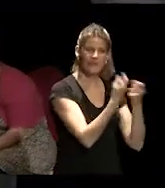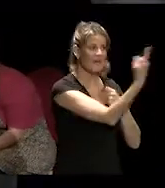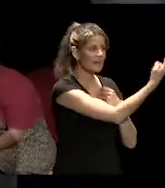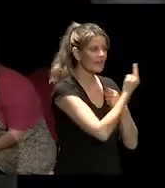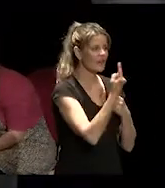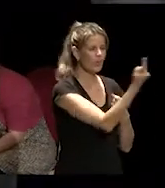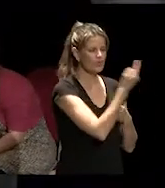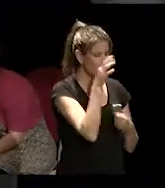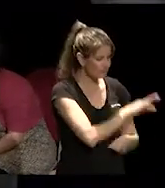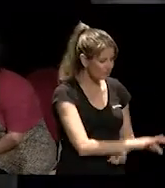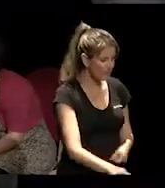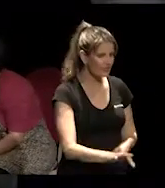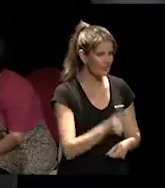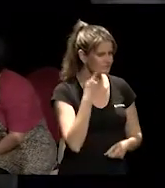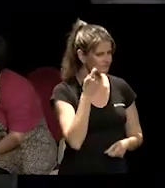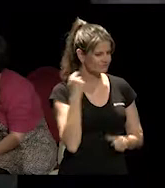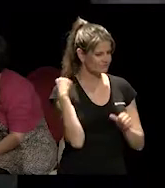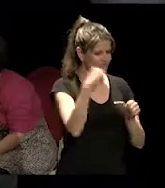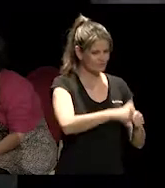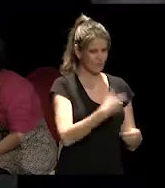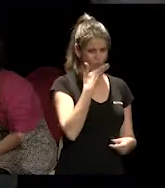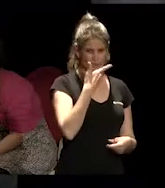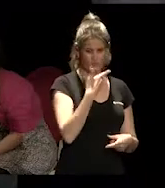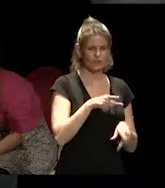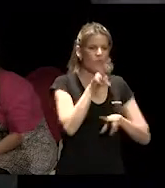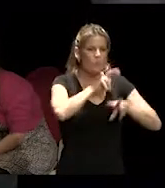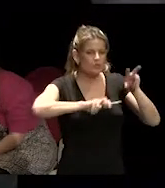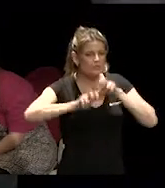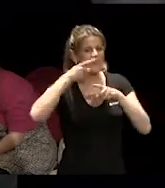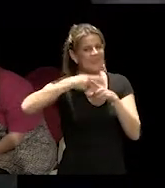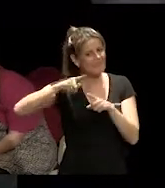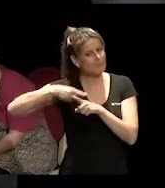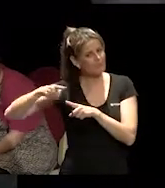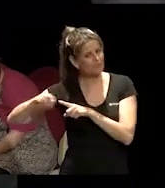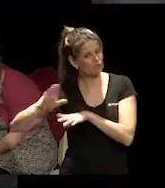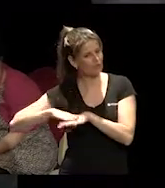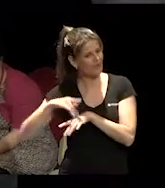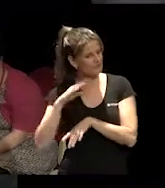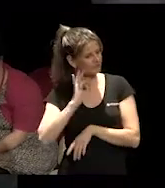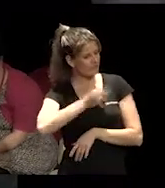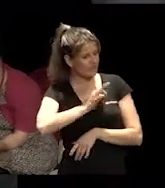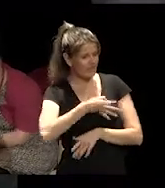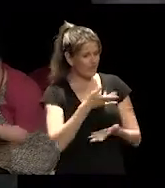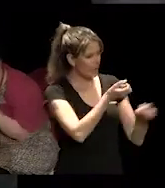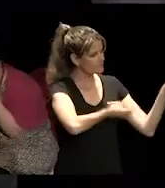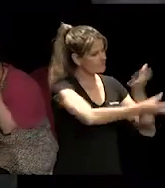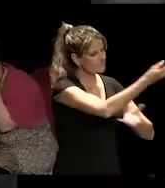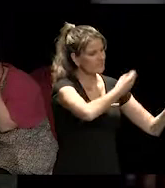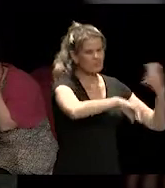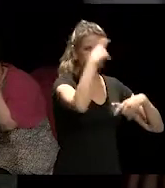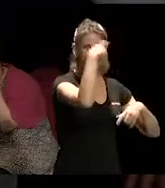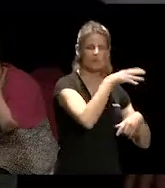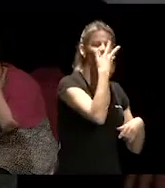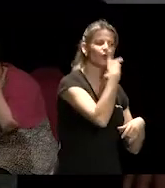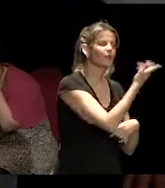tenido en su infancia, es decir, buscar todos estos elementos que hicieran que fuera verdad o realidad el intercambio de saberes,